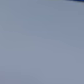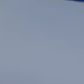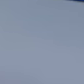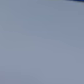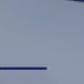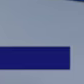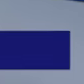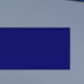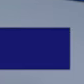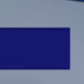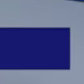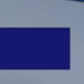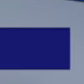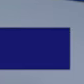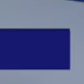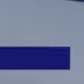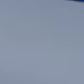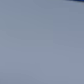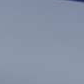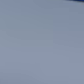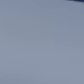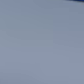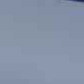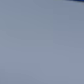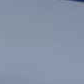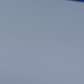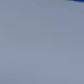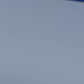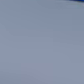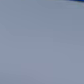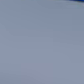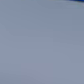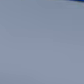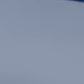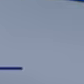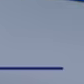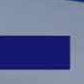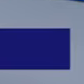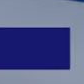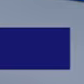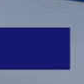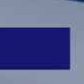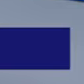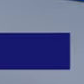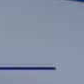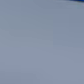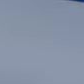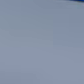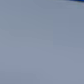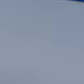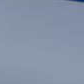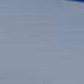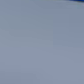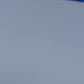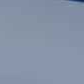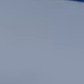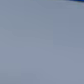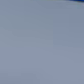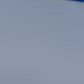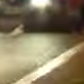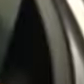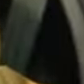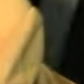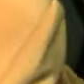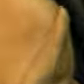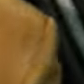Hola, bienvenidos a una nueva edición de 90. Hoy es martes 12 de julio y vamos a comenzar de inmediato con nuestros titulares. Así es, les contamos que un